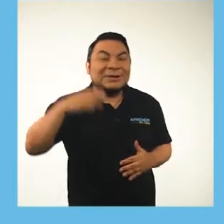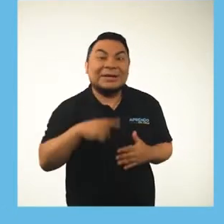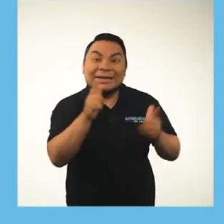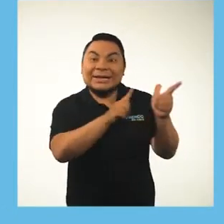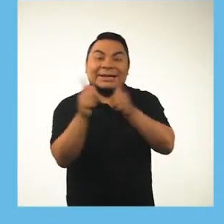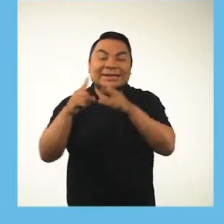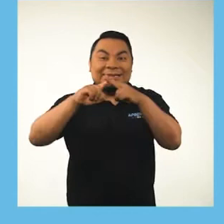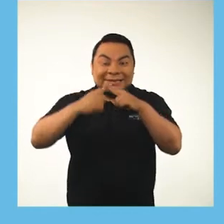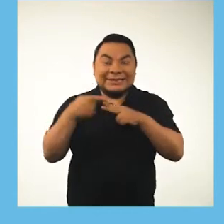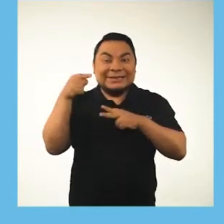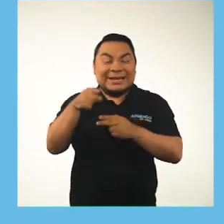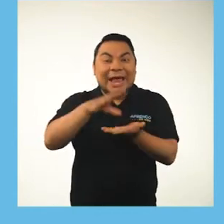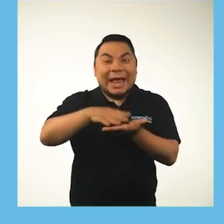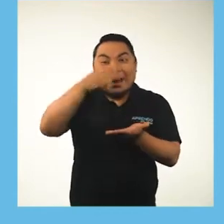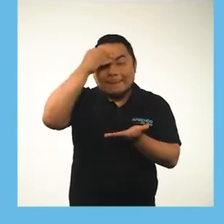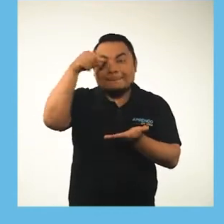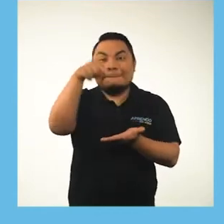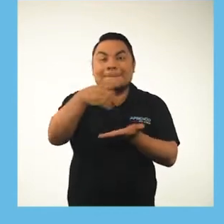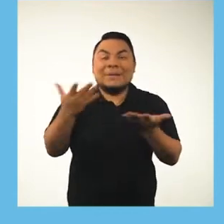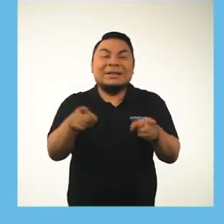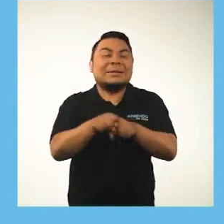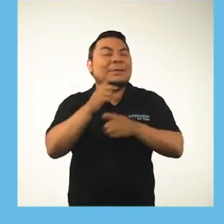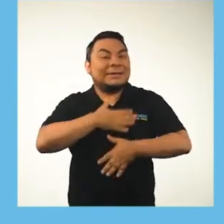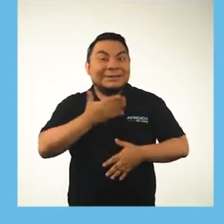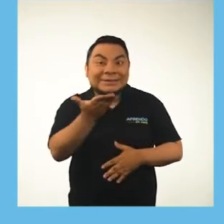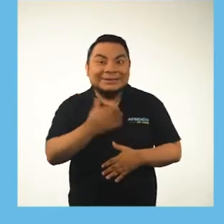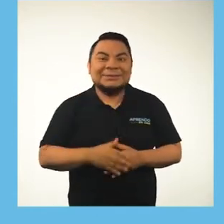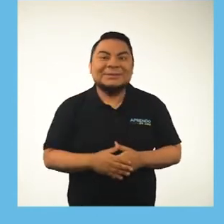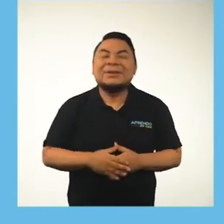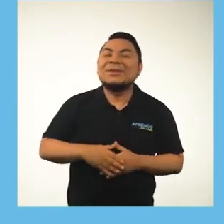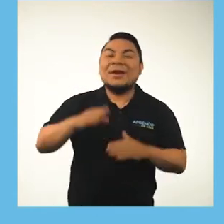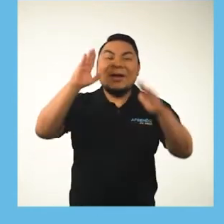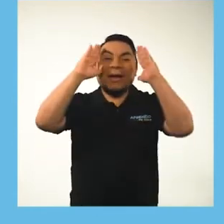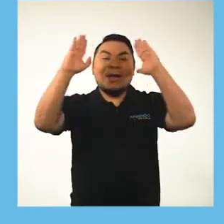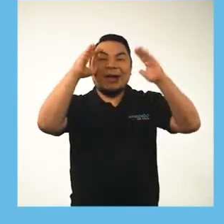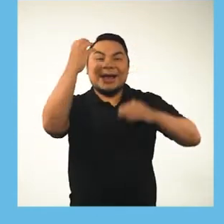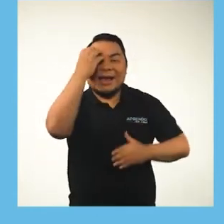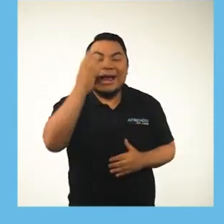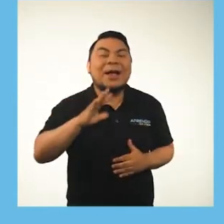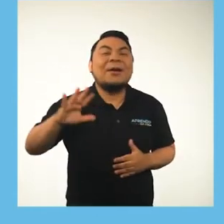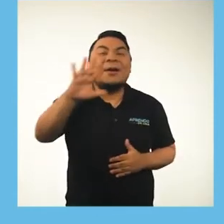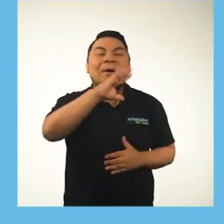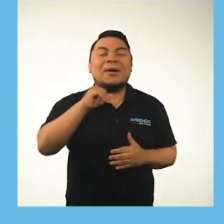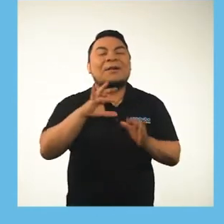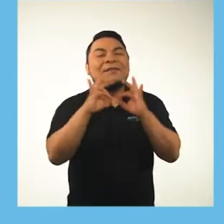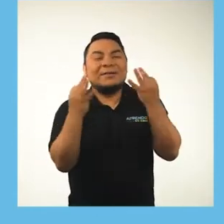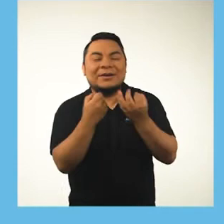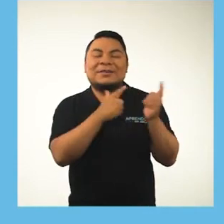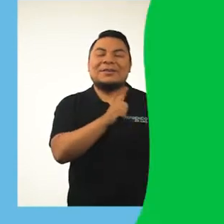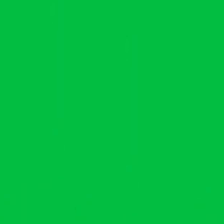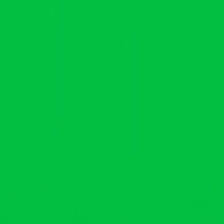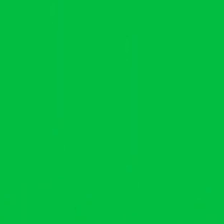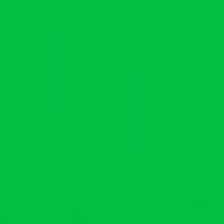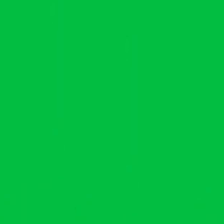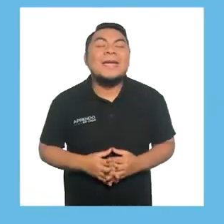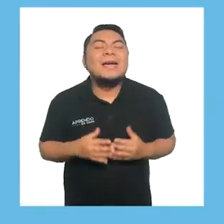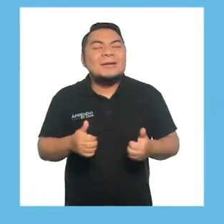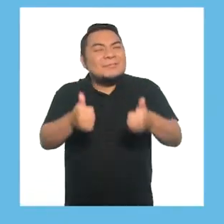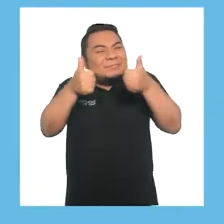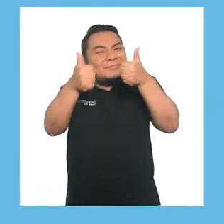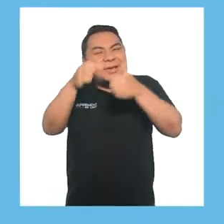¿Listo para iniciar con el aprendizaje y la diversión? ¡Hola, Daniel! ¡Hola, querida familia! Estoy listo para iniciar el programa.